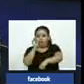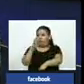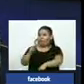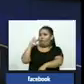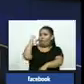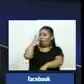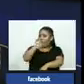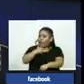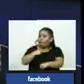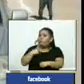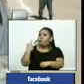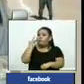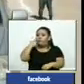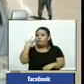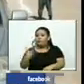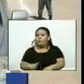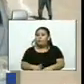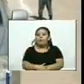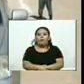pero letales.